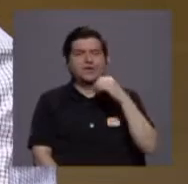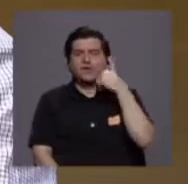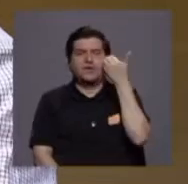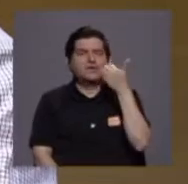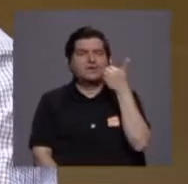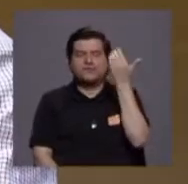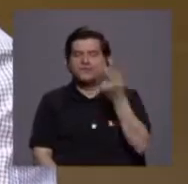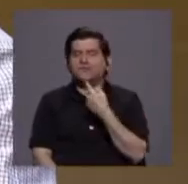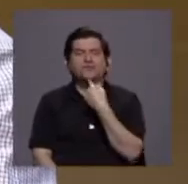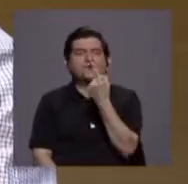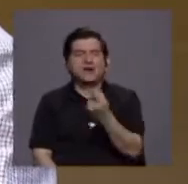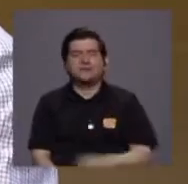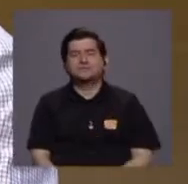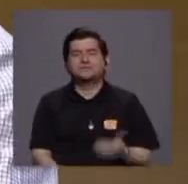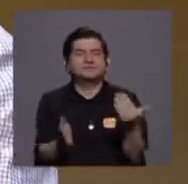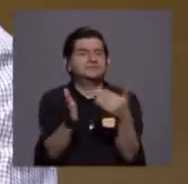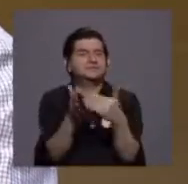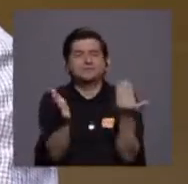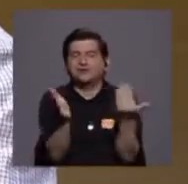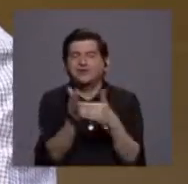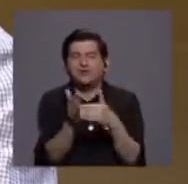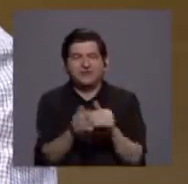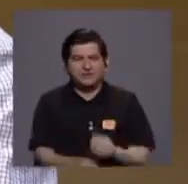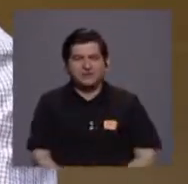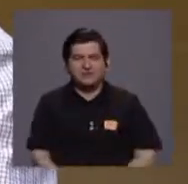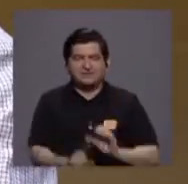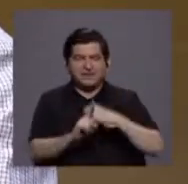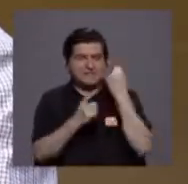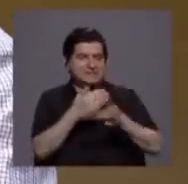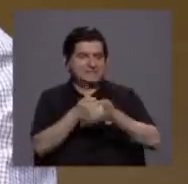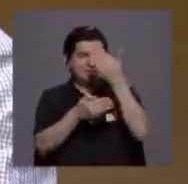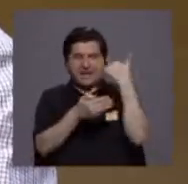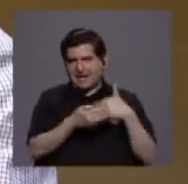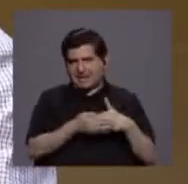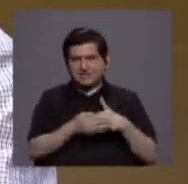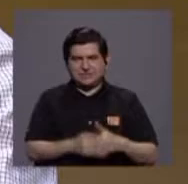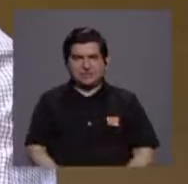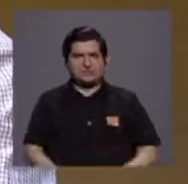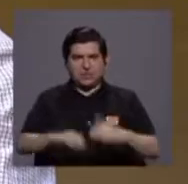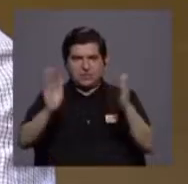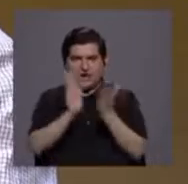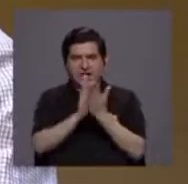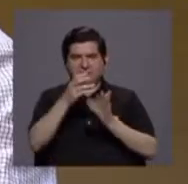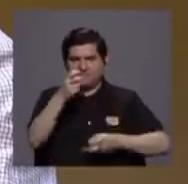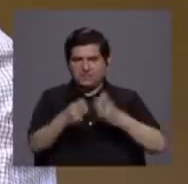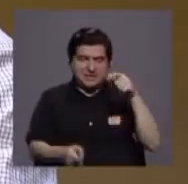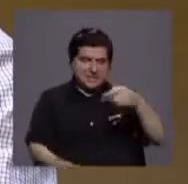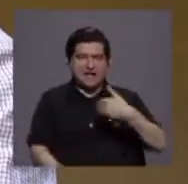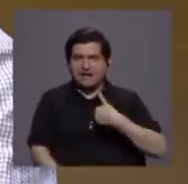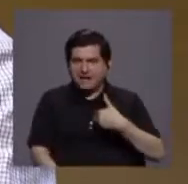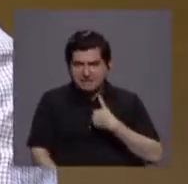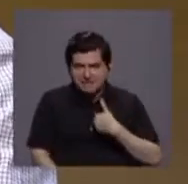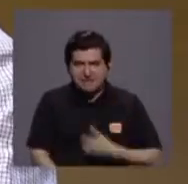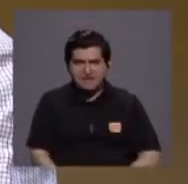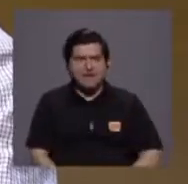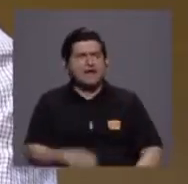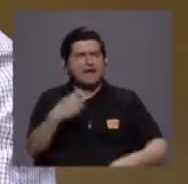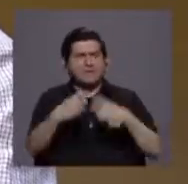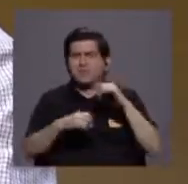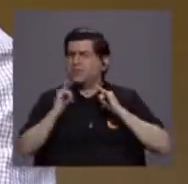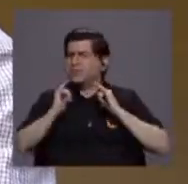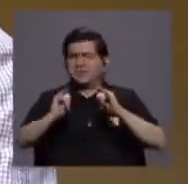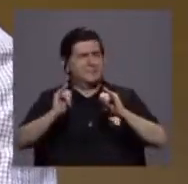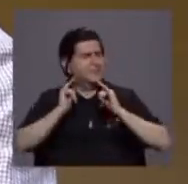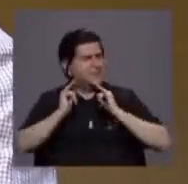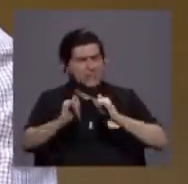decir que vamos a volver al lugar a donde estábamos antes, a enfrentar los problemas que ahí teníamos. Los problemas siguen